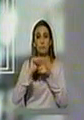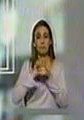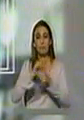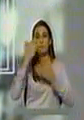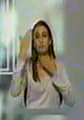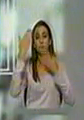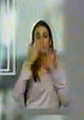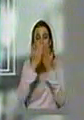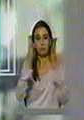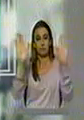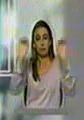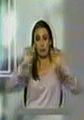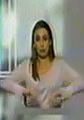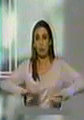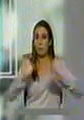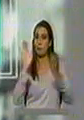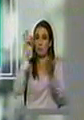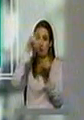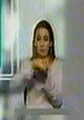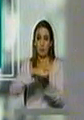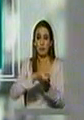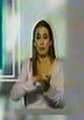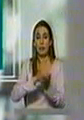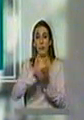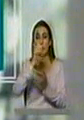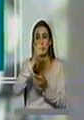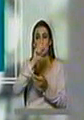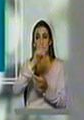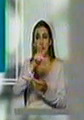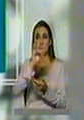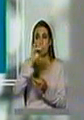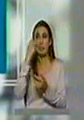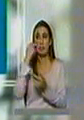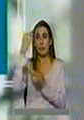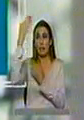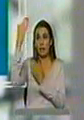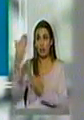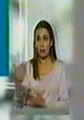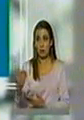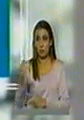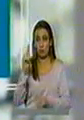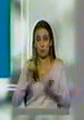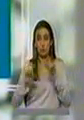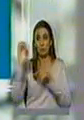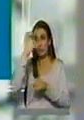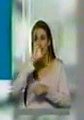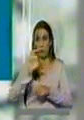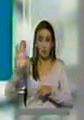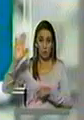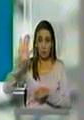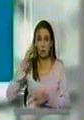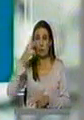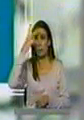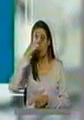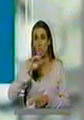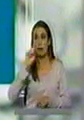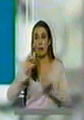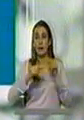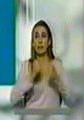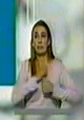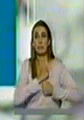cielos abiertos que ha permitido que aerolíneas como Spirit, Gol, Laser Airlines, Aeroméxico, Air